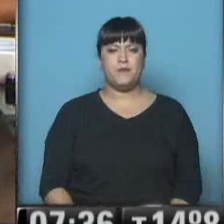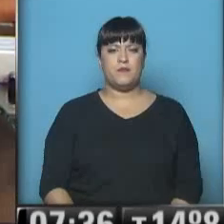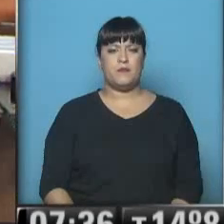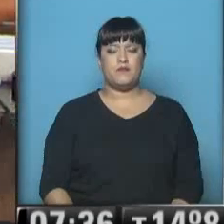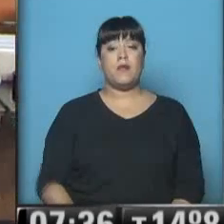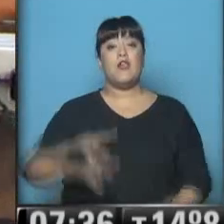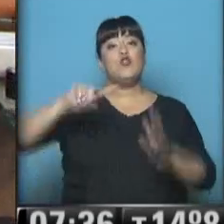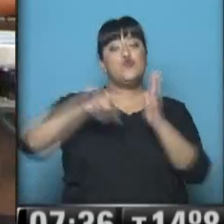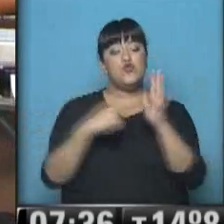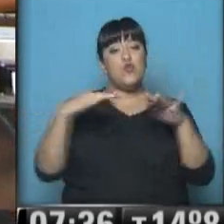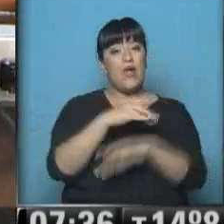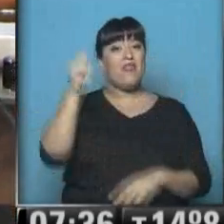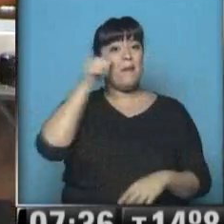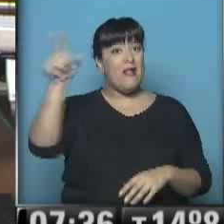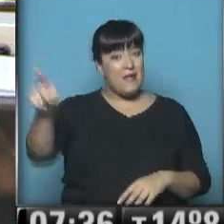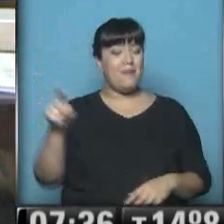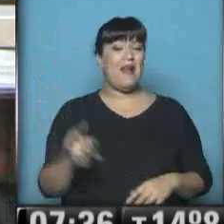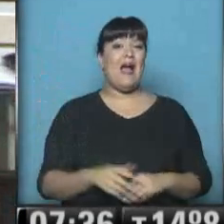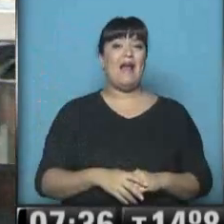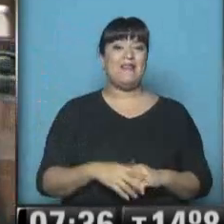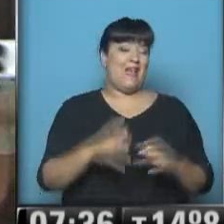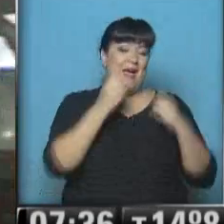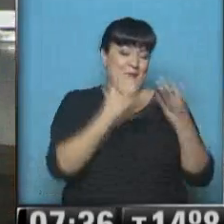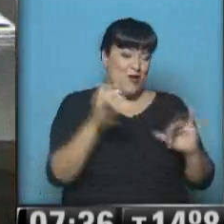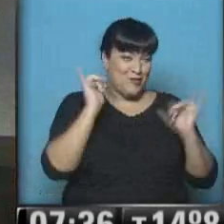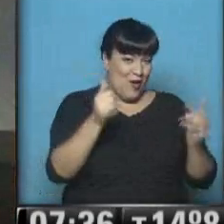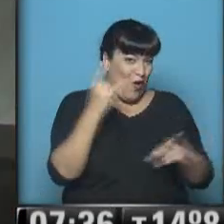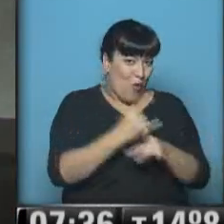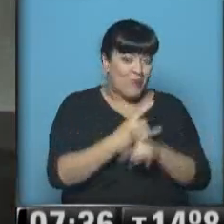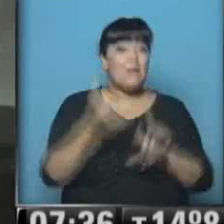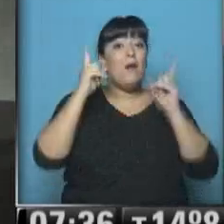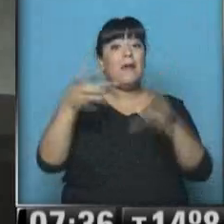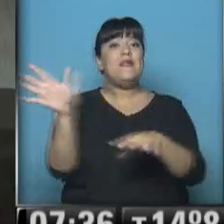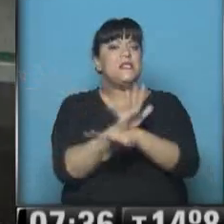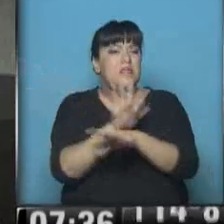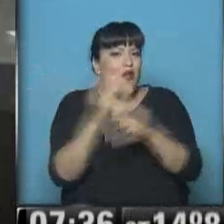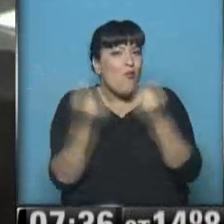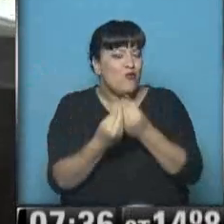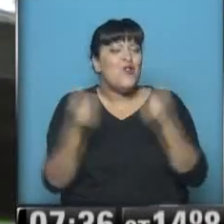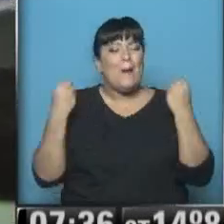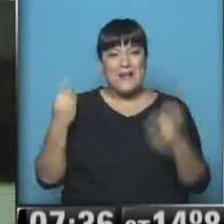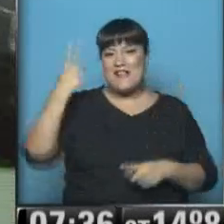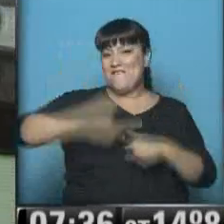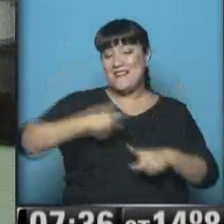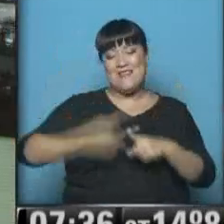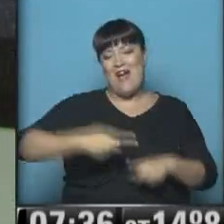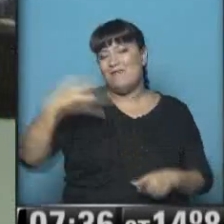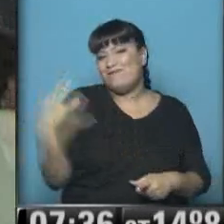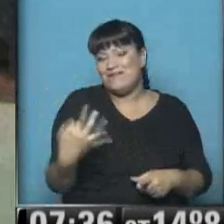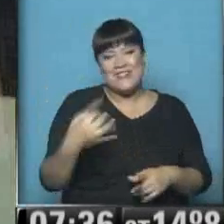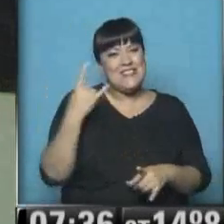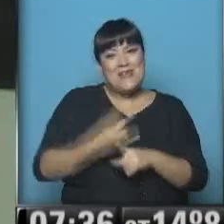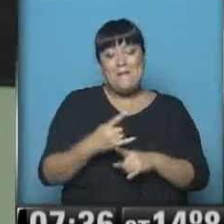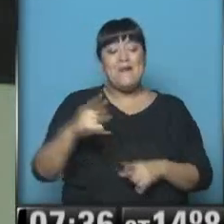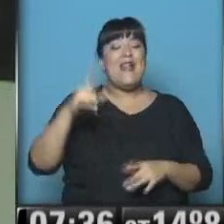bueno ha sido de más plata combina en estos días la belleza de siempre y además cine mucho cine bueno un festival clásico ya se convirtió en la